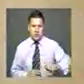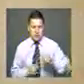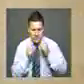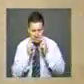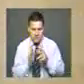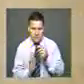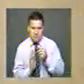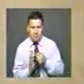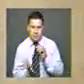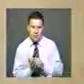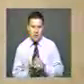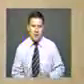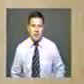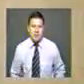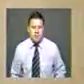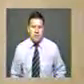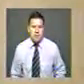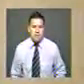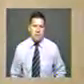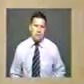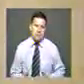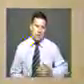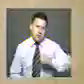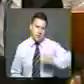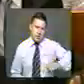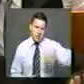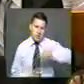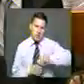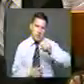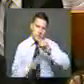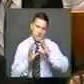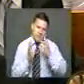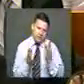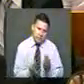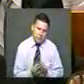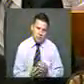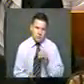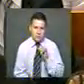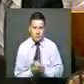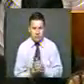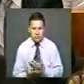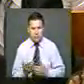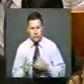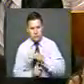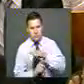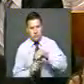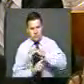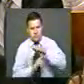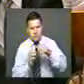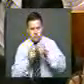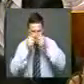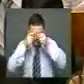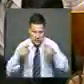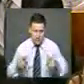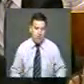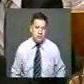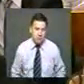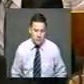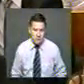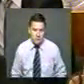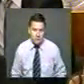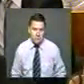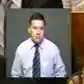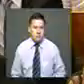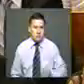de las parejas del mismo sexo, tales como el derecho a tener una familia, que la misma sea protegida integralmente por el Estado, y